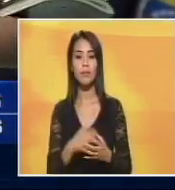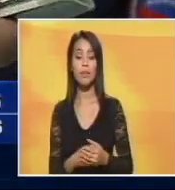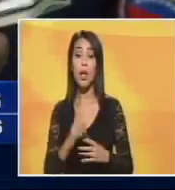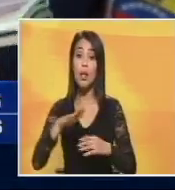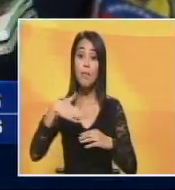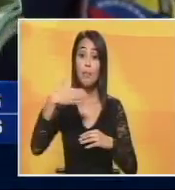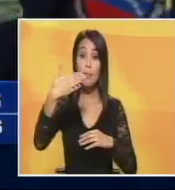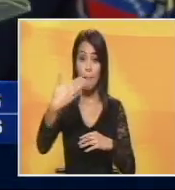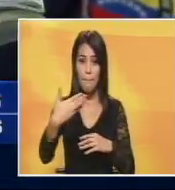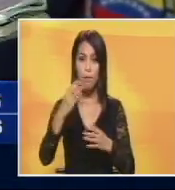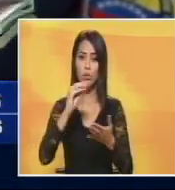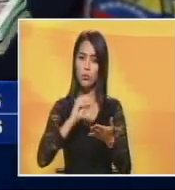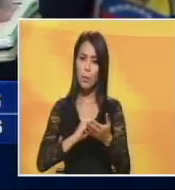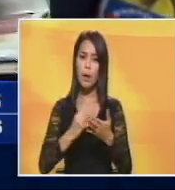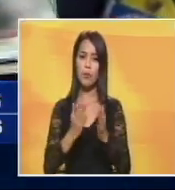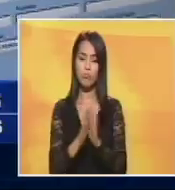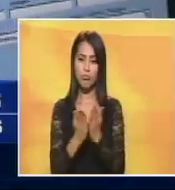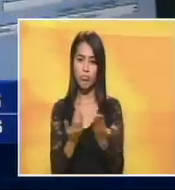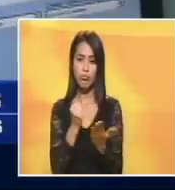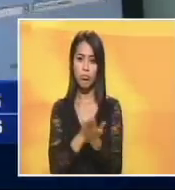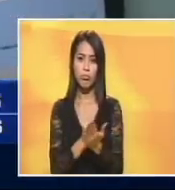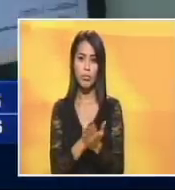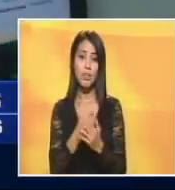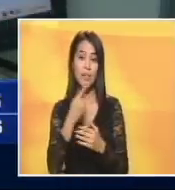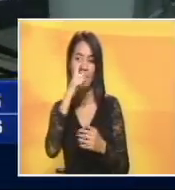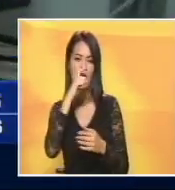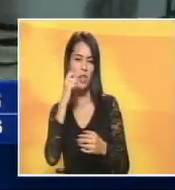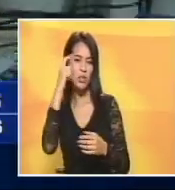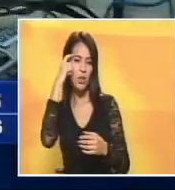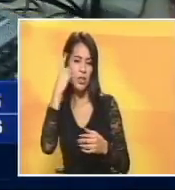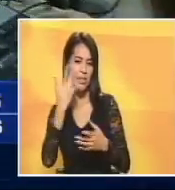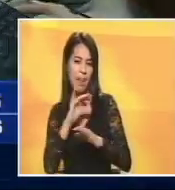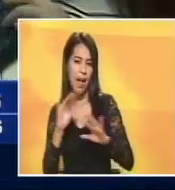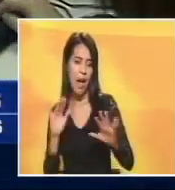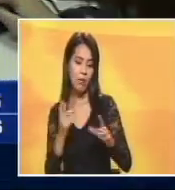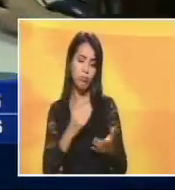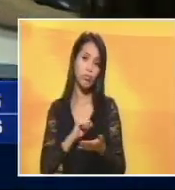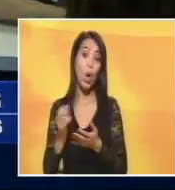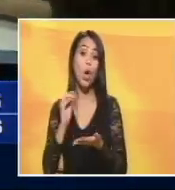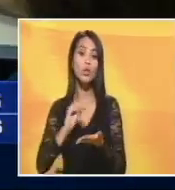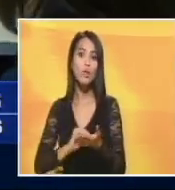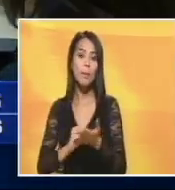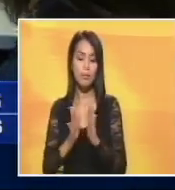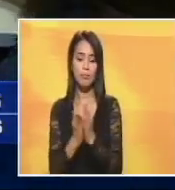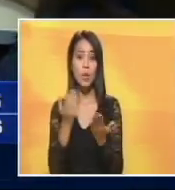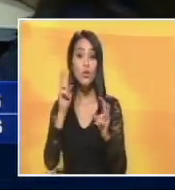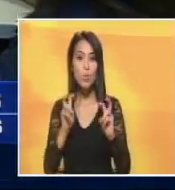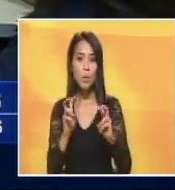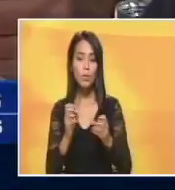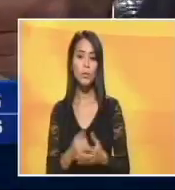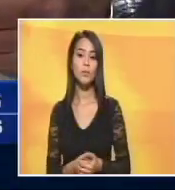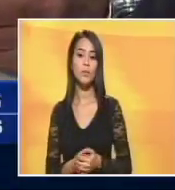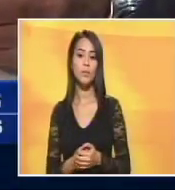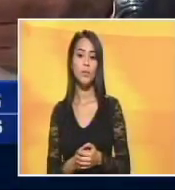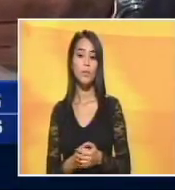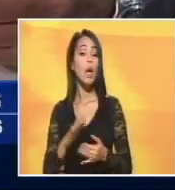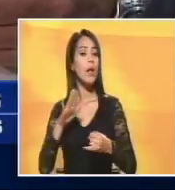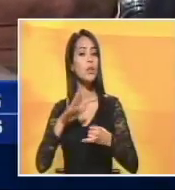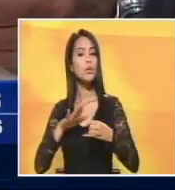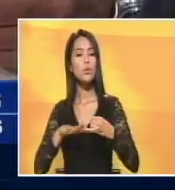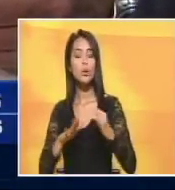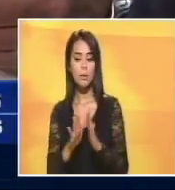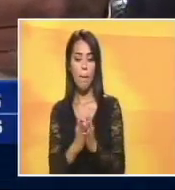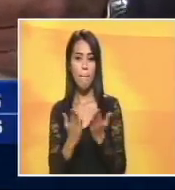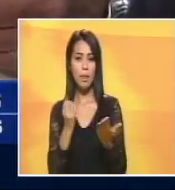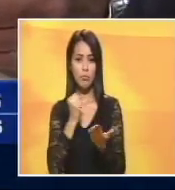del pasaporte para los documentos de viaje vencidos o próximos a vencerse. Para este proceso solo se tomará en cuenta el último pasaporte